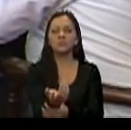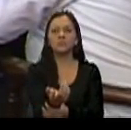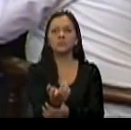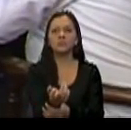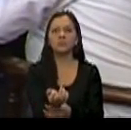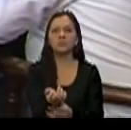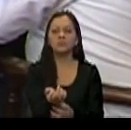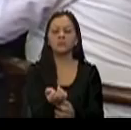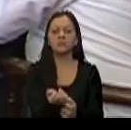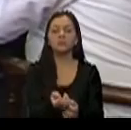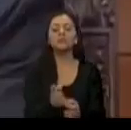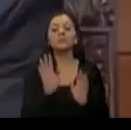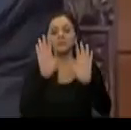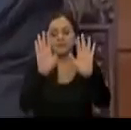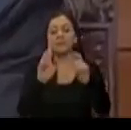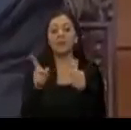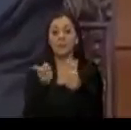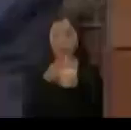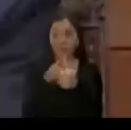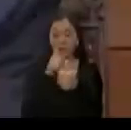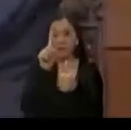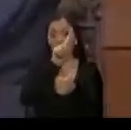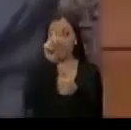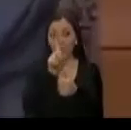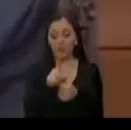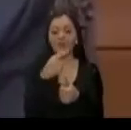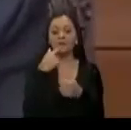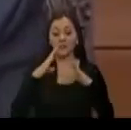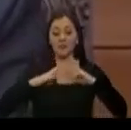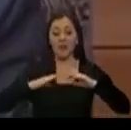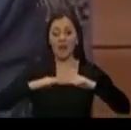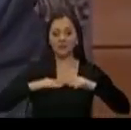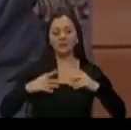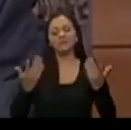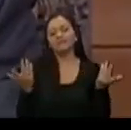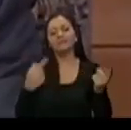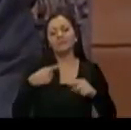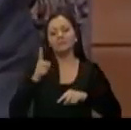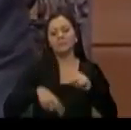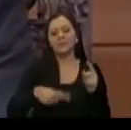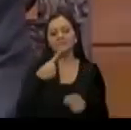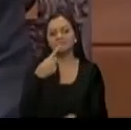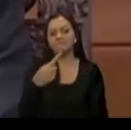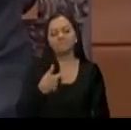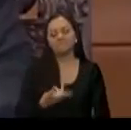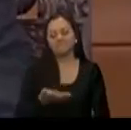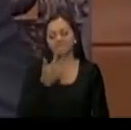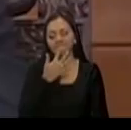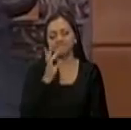Sobre el feriado. Sobre lo primero, debemos esperar una confirmación oficial. No puedo pronunciarme todavía sobre el tema.